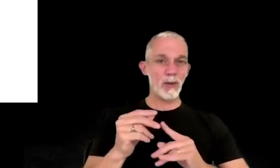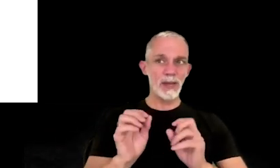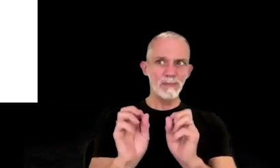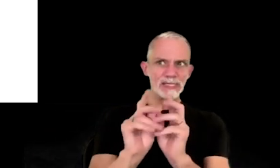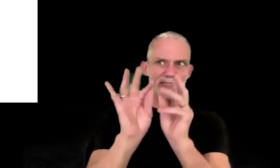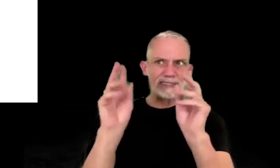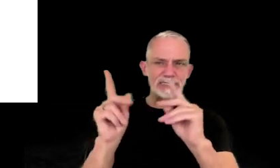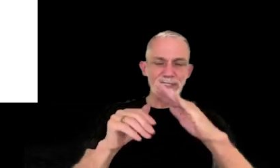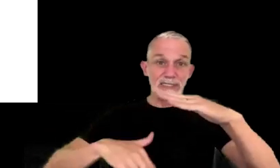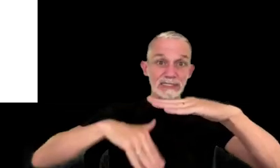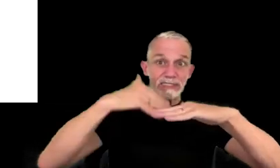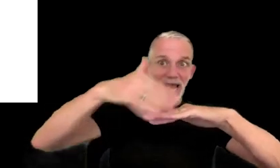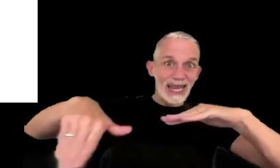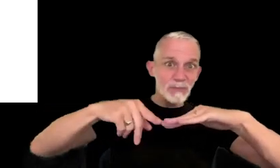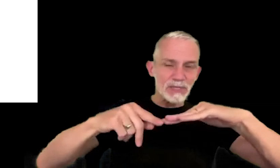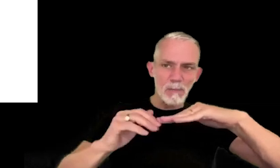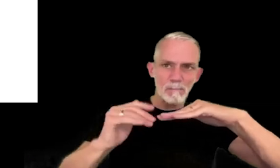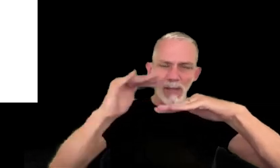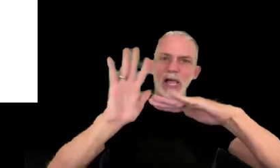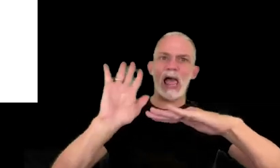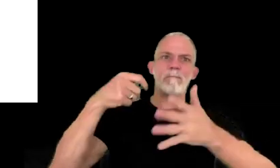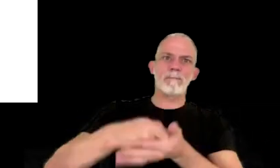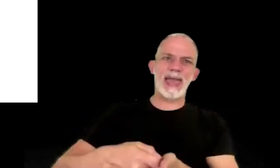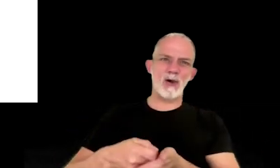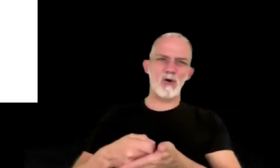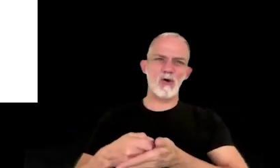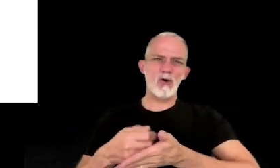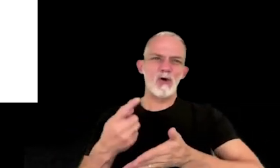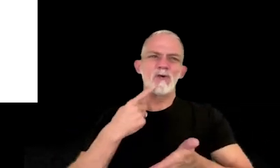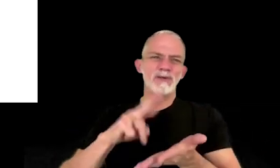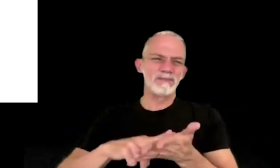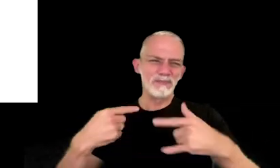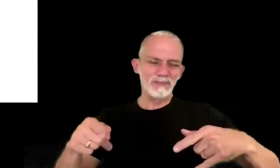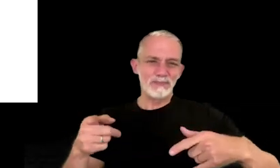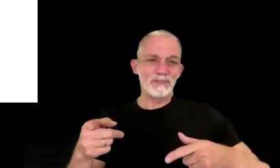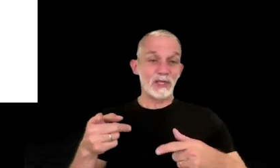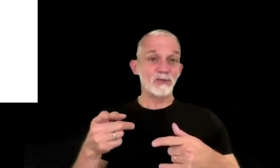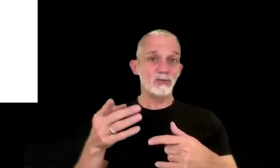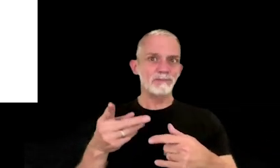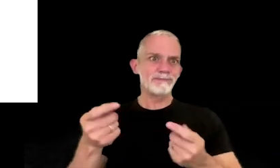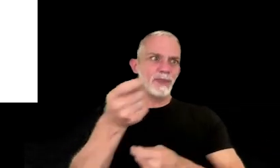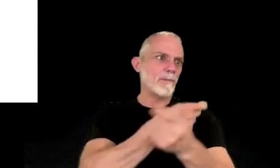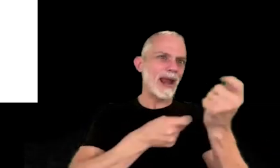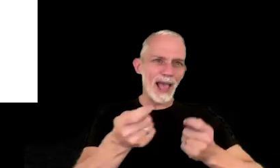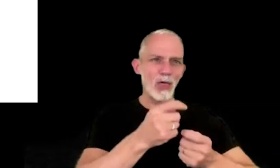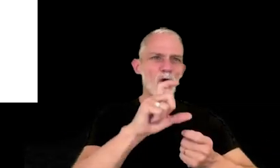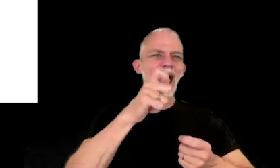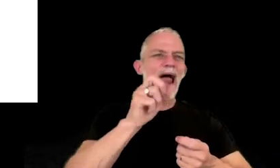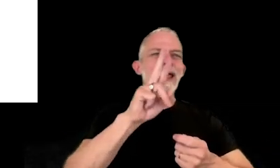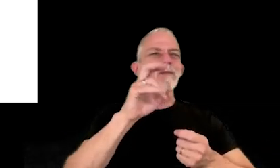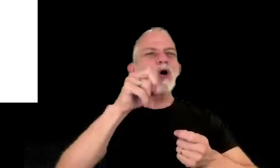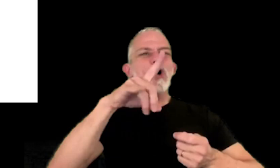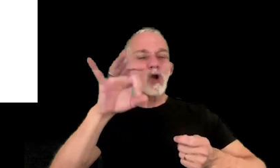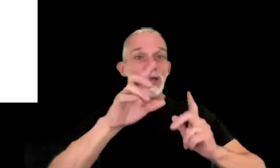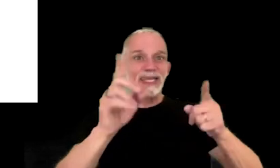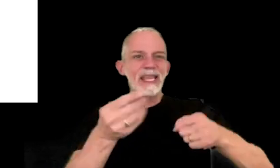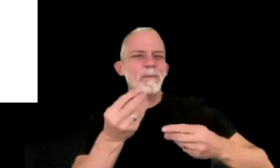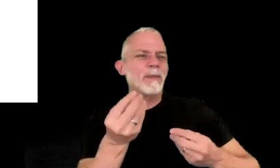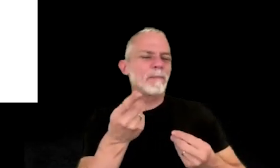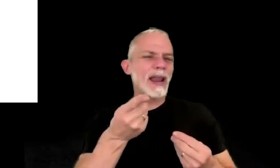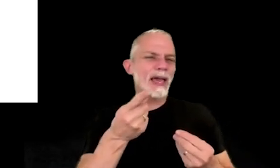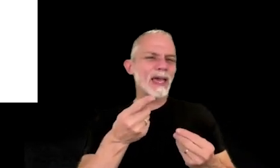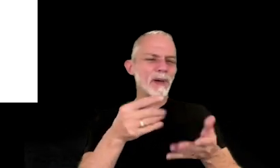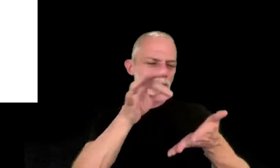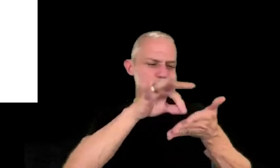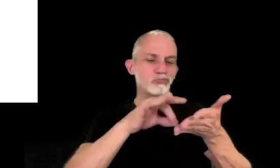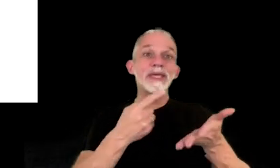la base para determinar, bueno, este instrumento me va a servir para los mercados de carbono y también me va a servir para el instrumento que es el